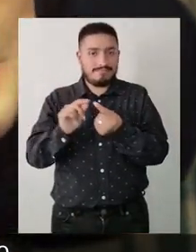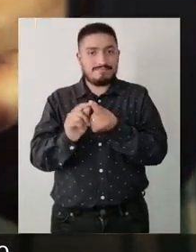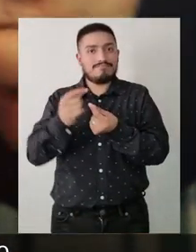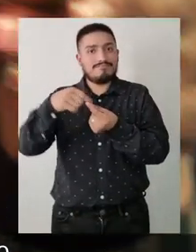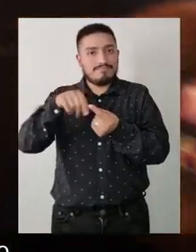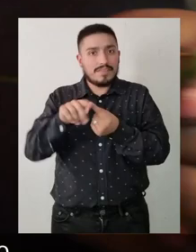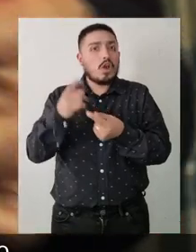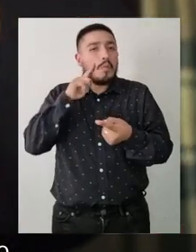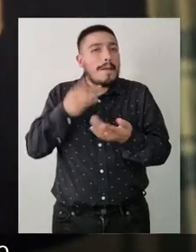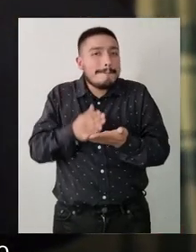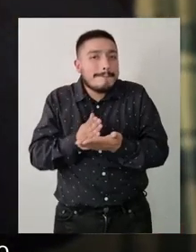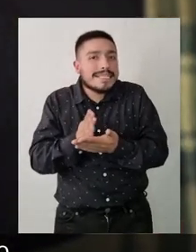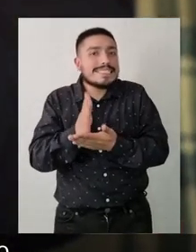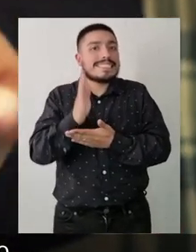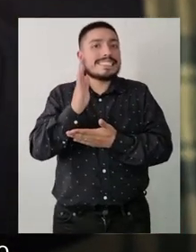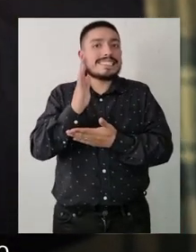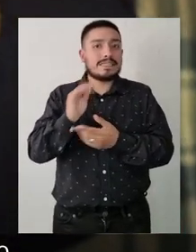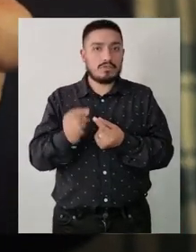Como el principio.